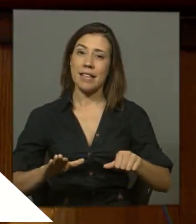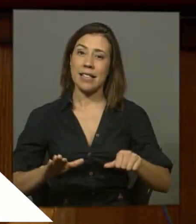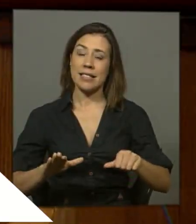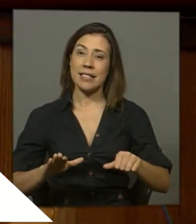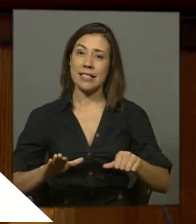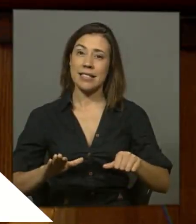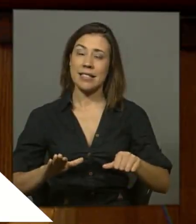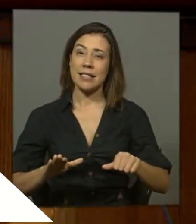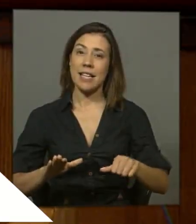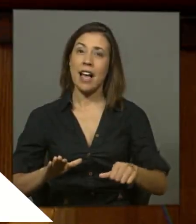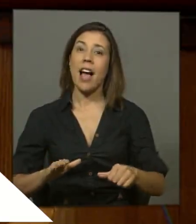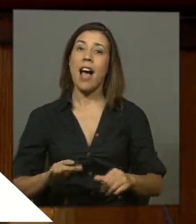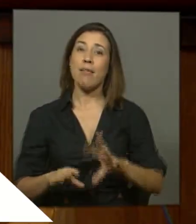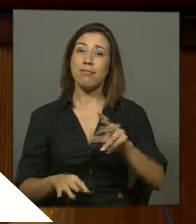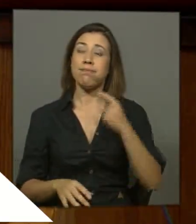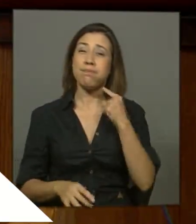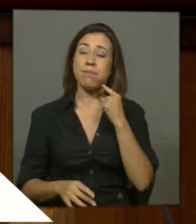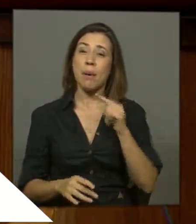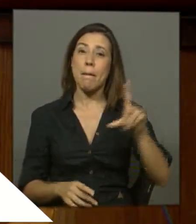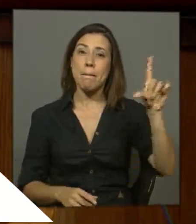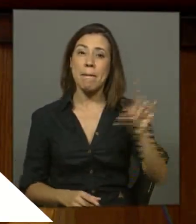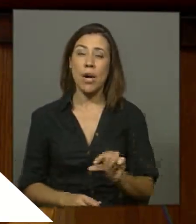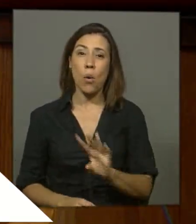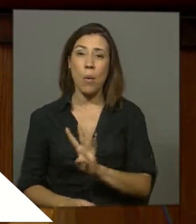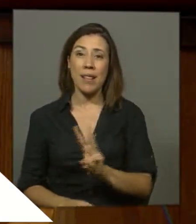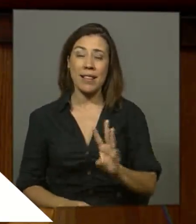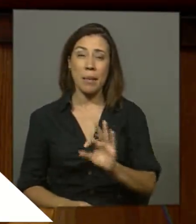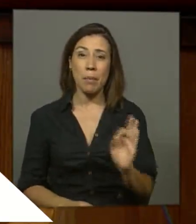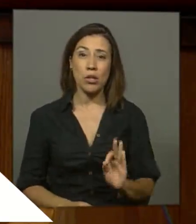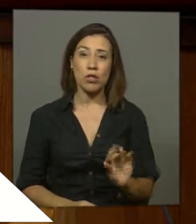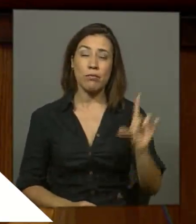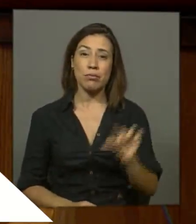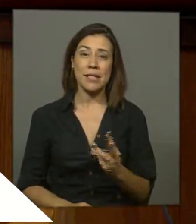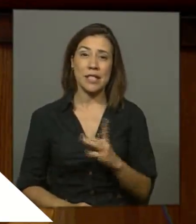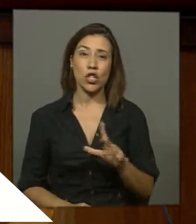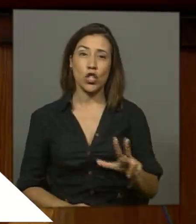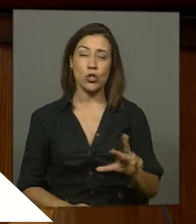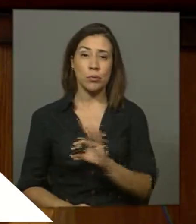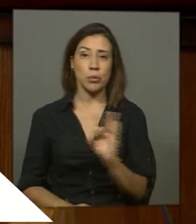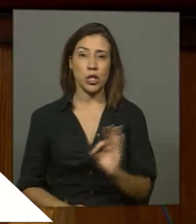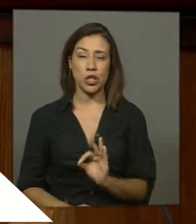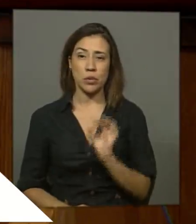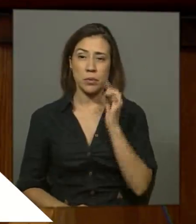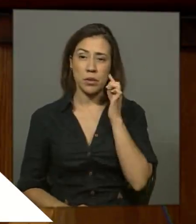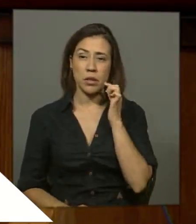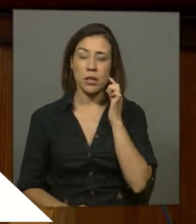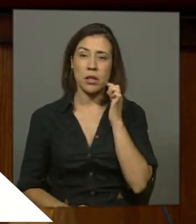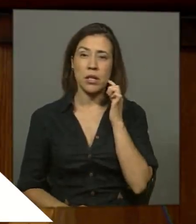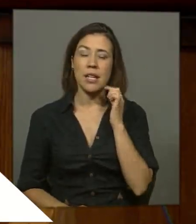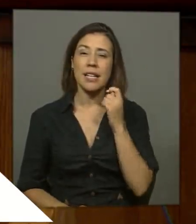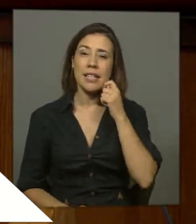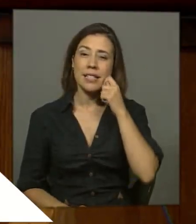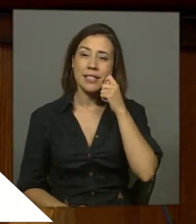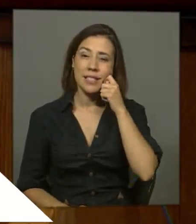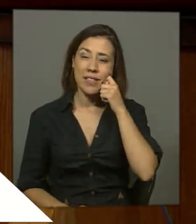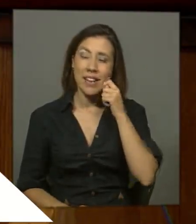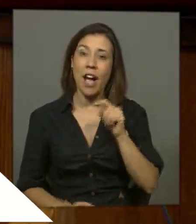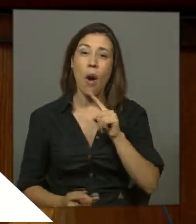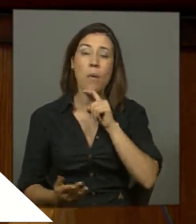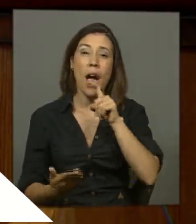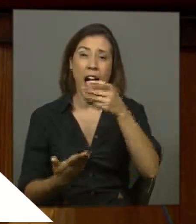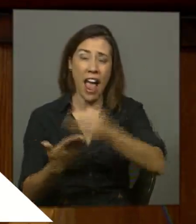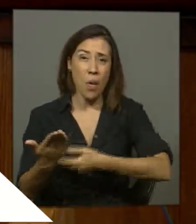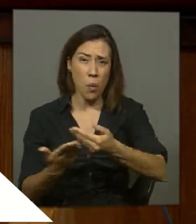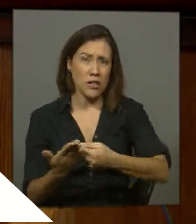victimización disminuyó de 43 por a 38 por. estamos hablando de una encuesta muy